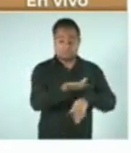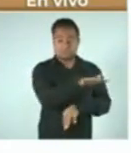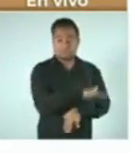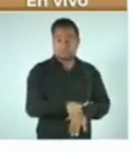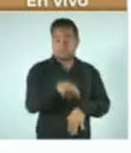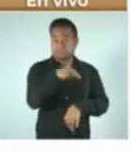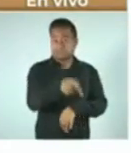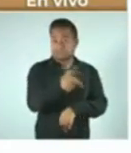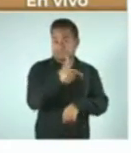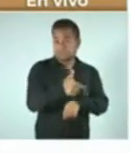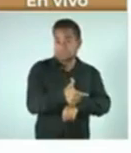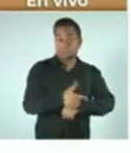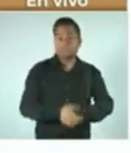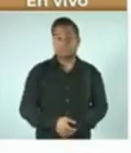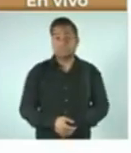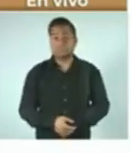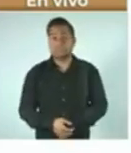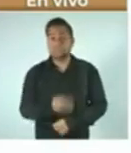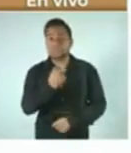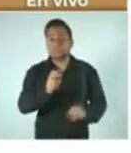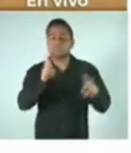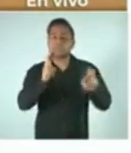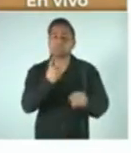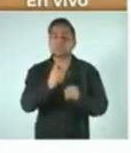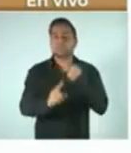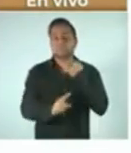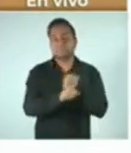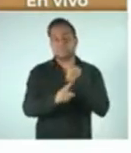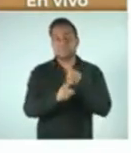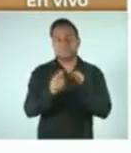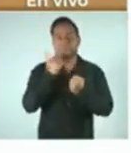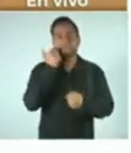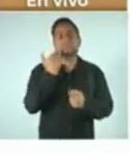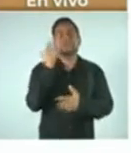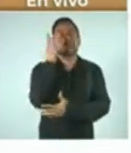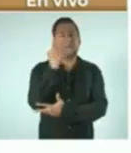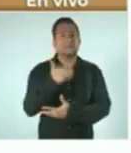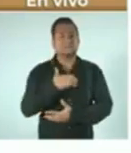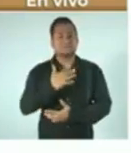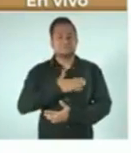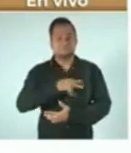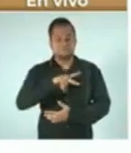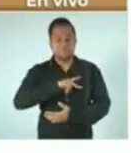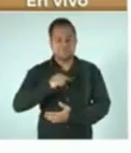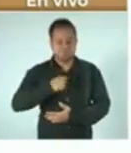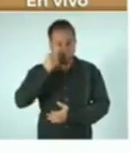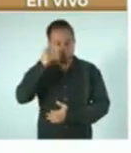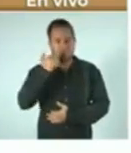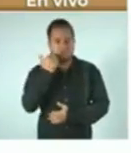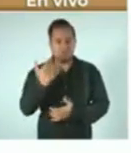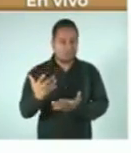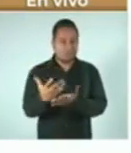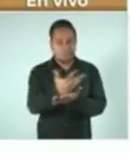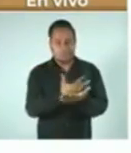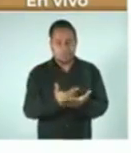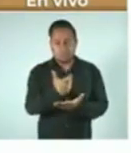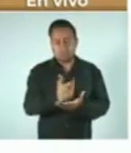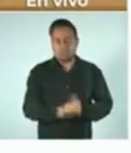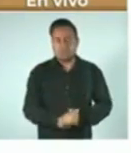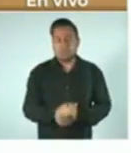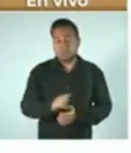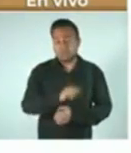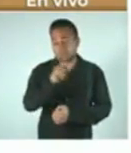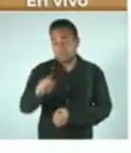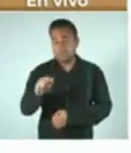Ese es el tema de fondo. y hacia Tlatlauca, ahí